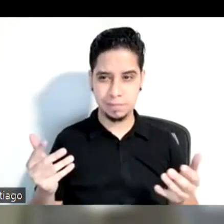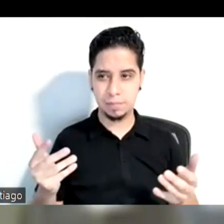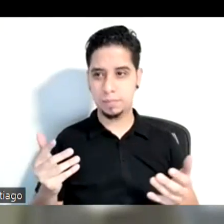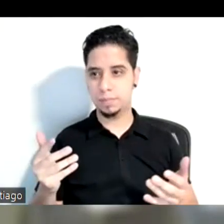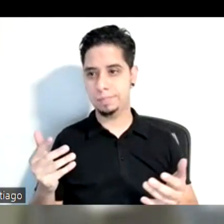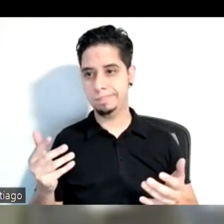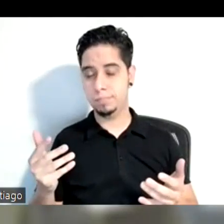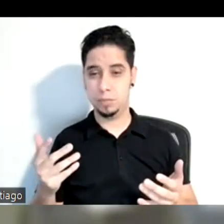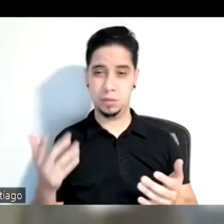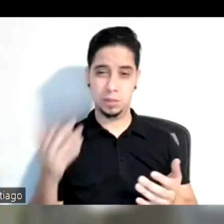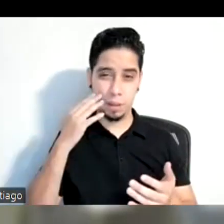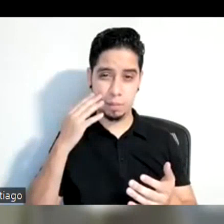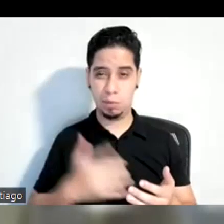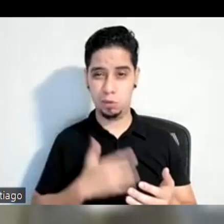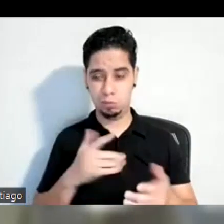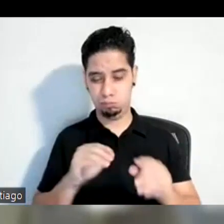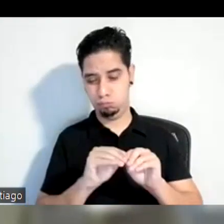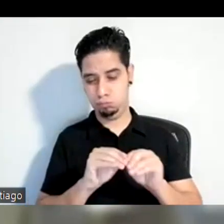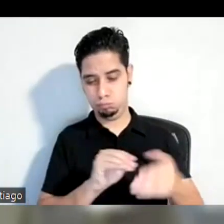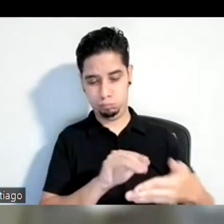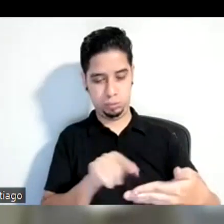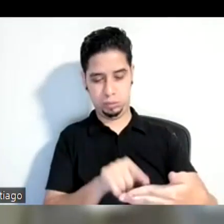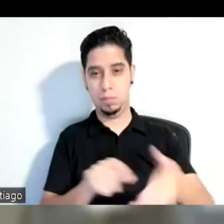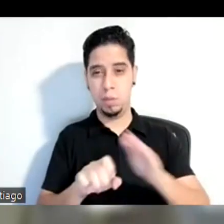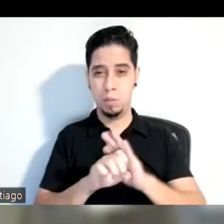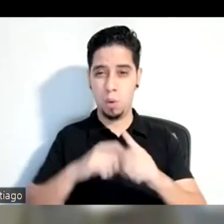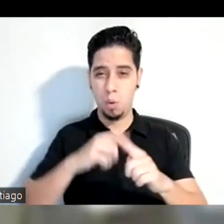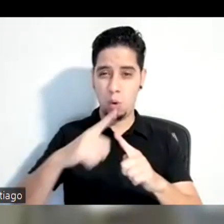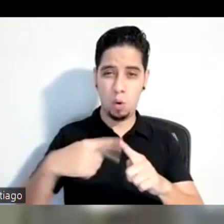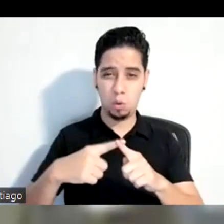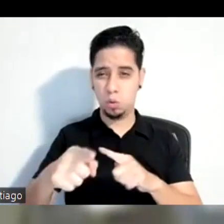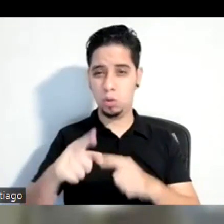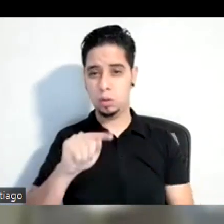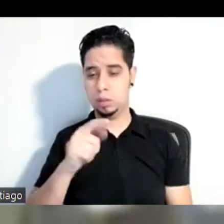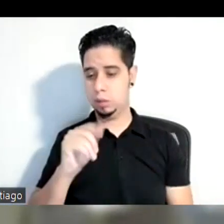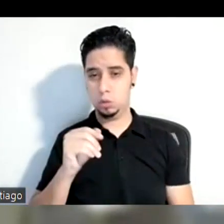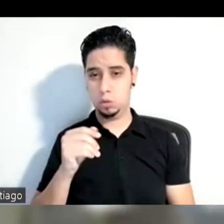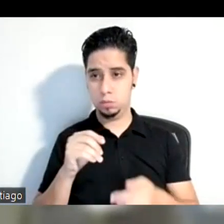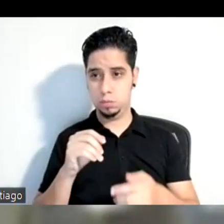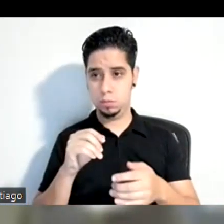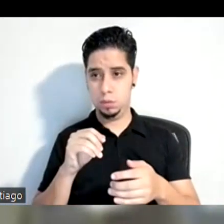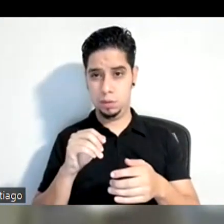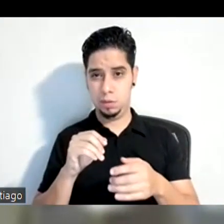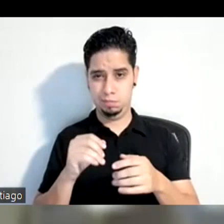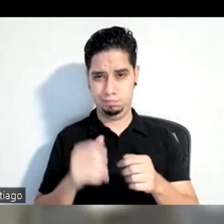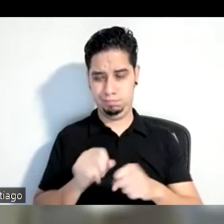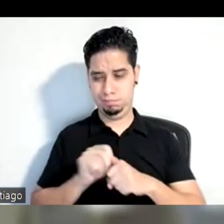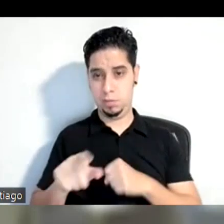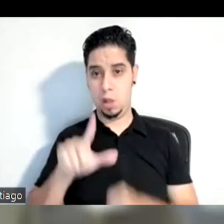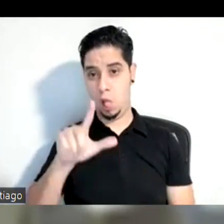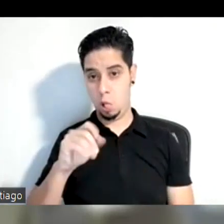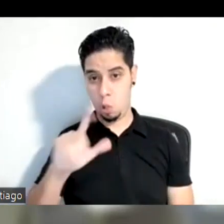era artificial. Como cuando tú escribes a veces mensajes de texto, ¿verdad? Que tú pones, o LOL, o qué sé yo, ¿verdad? Todo